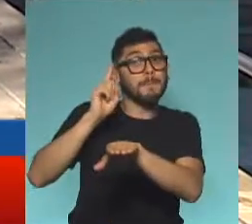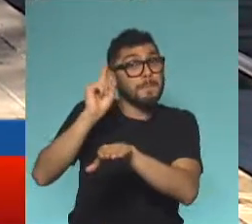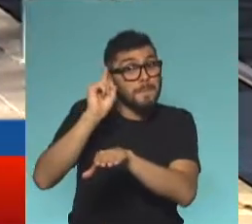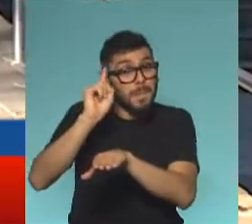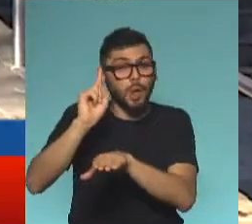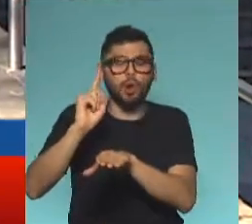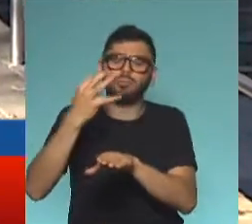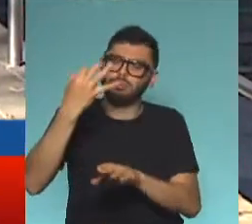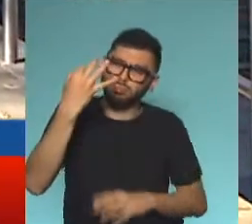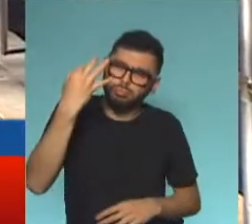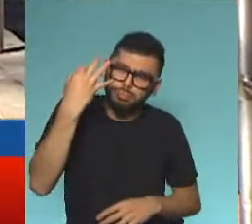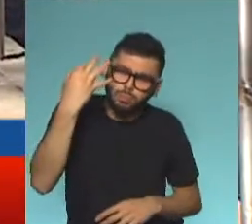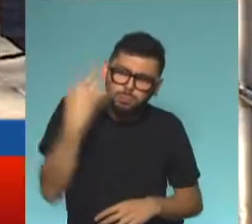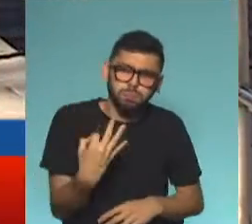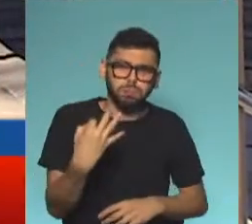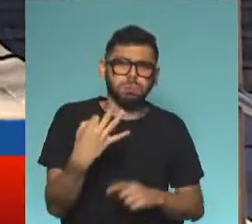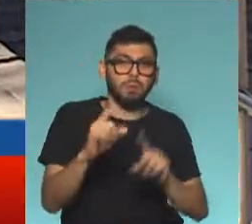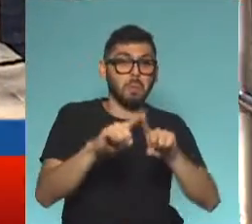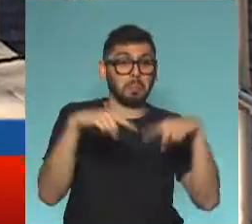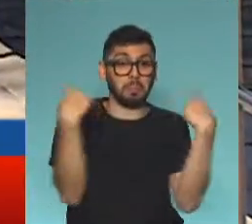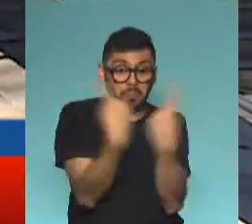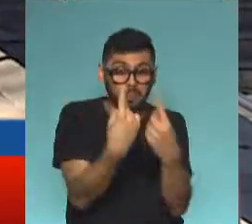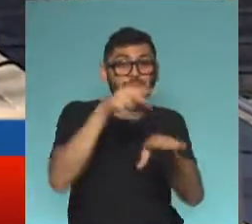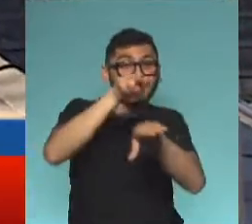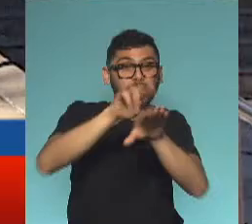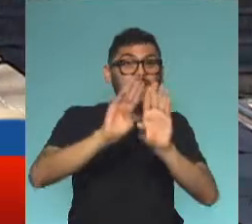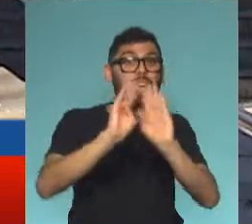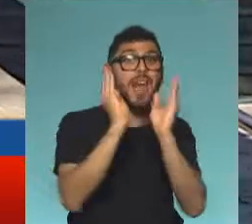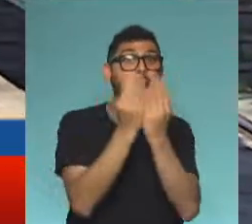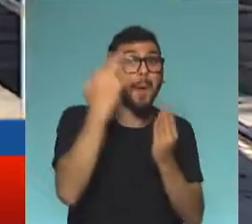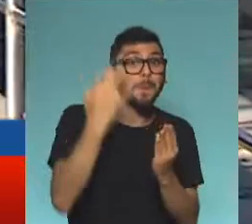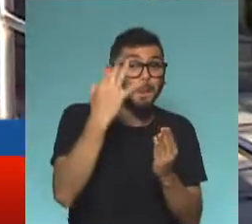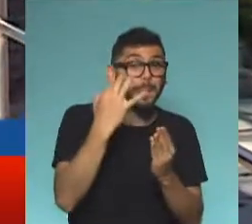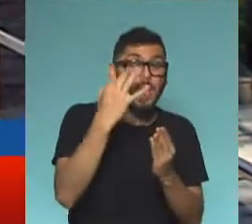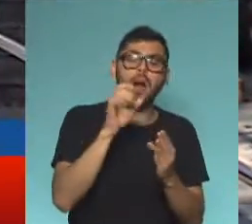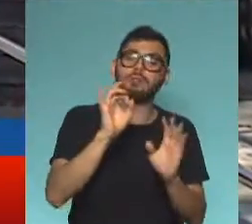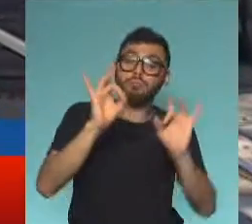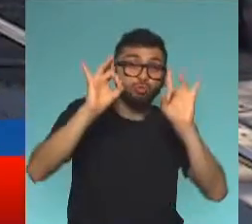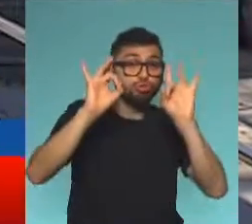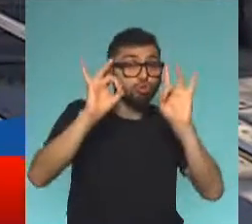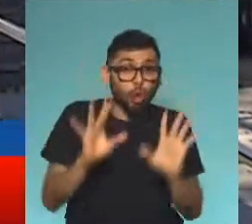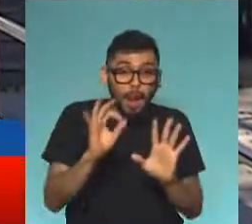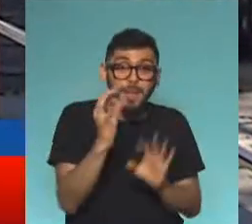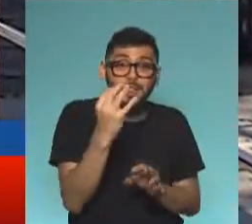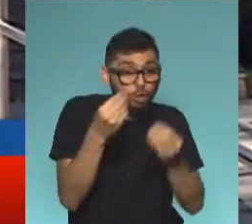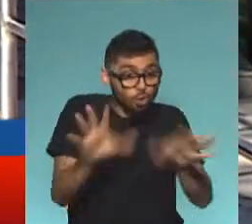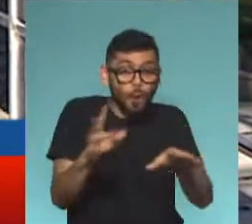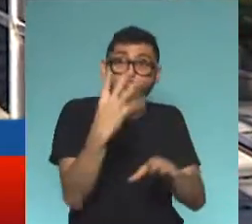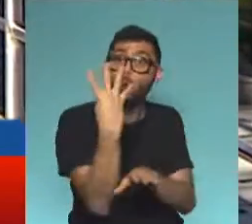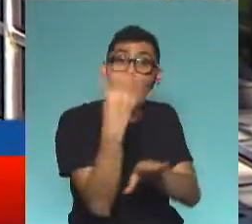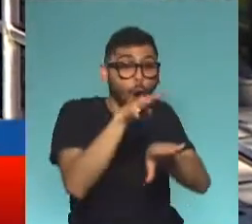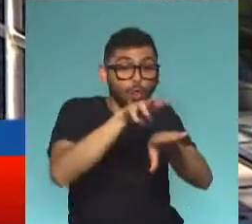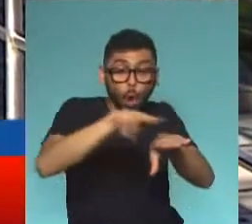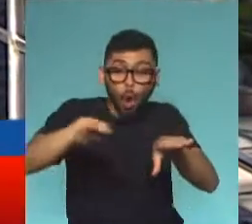estrictamente lo que tiene que ver con la terapia intensiva, solamente hay